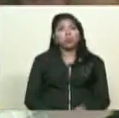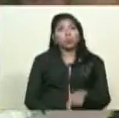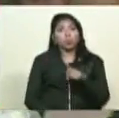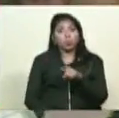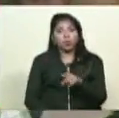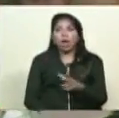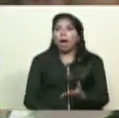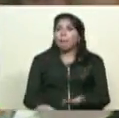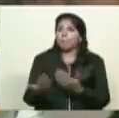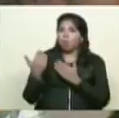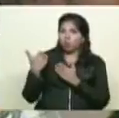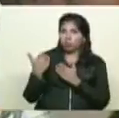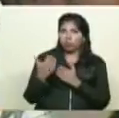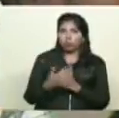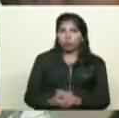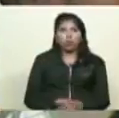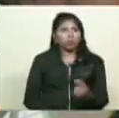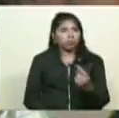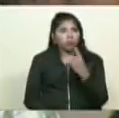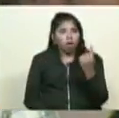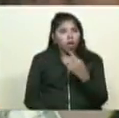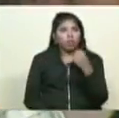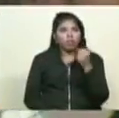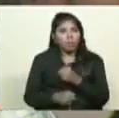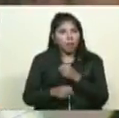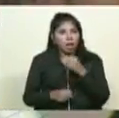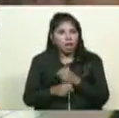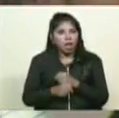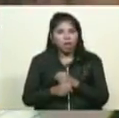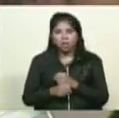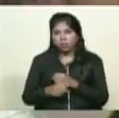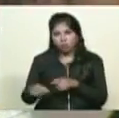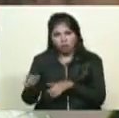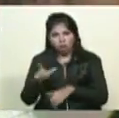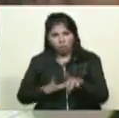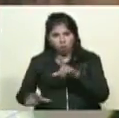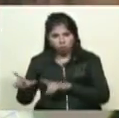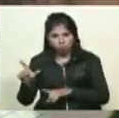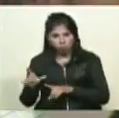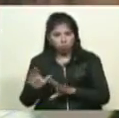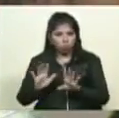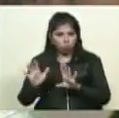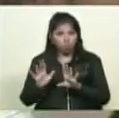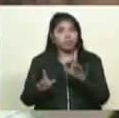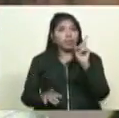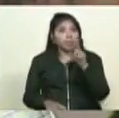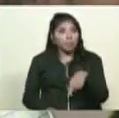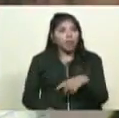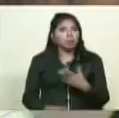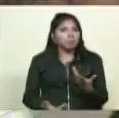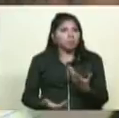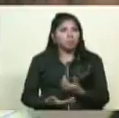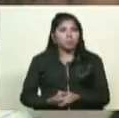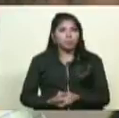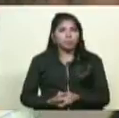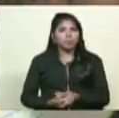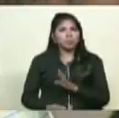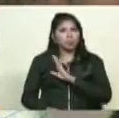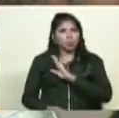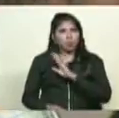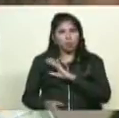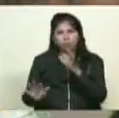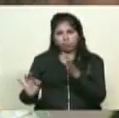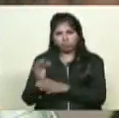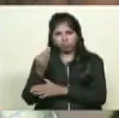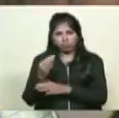nuestro apoyo, no solamente de los trabajadores del Laboratorio Valmorca, sino todos aquellos trabajadores que forman parte de la Federación de Trabajadores